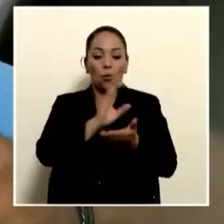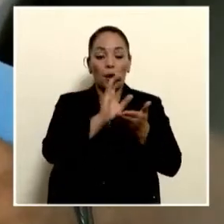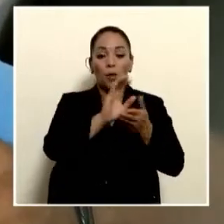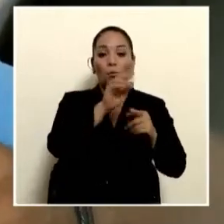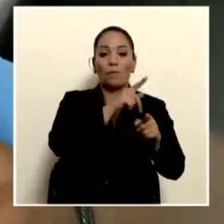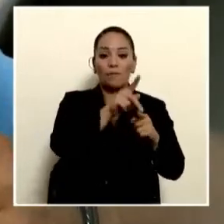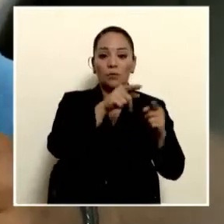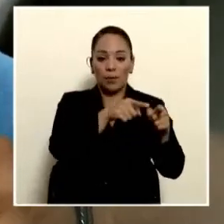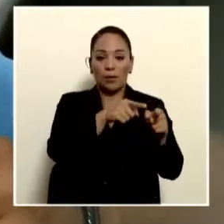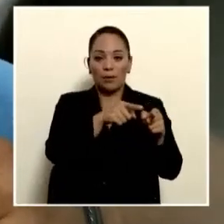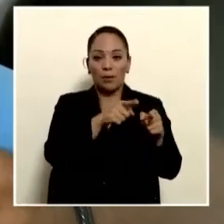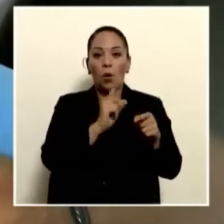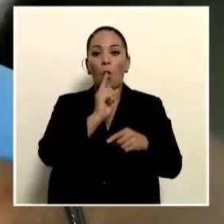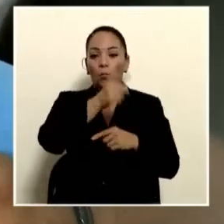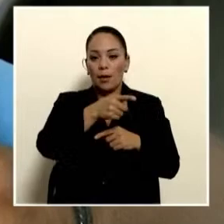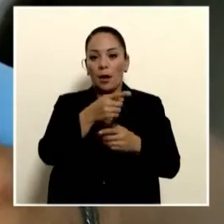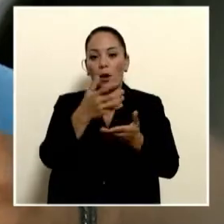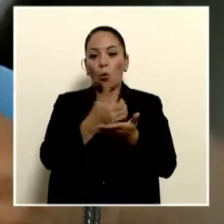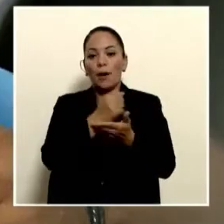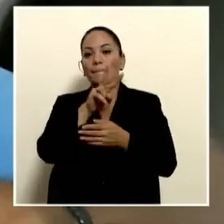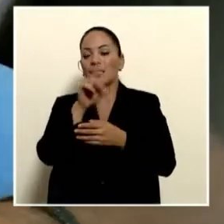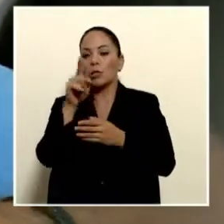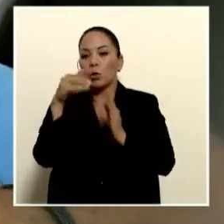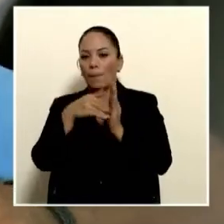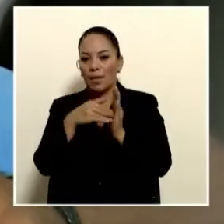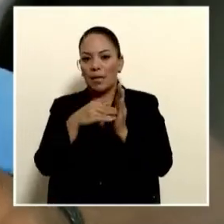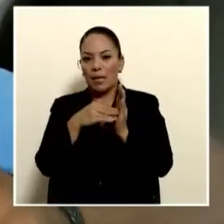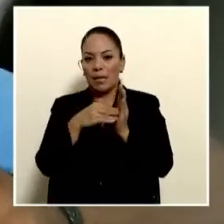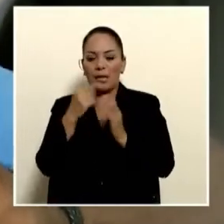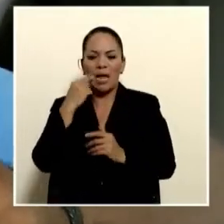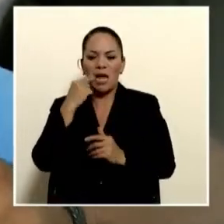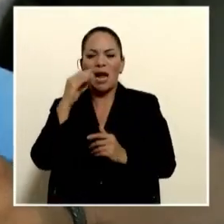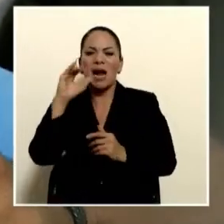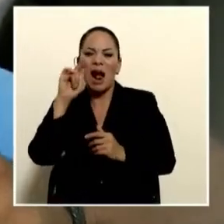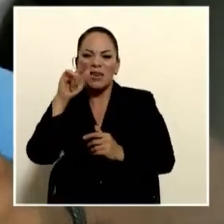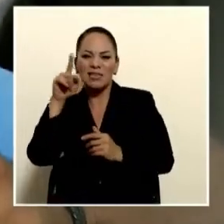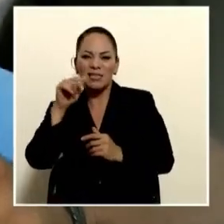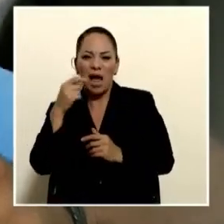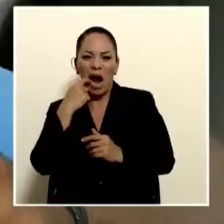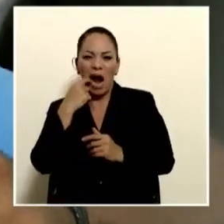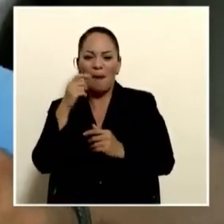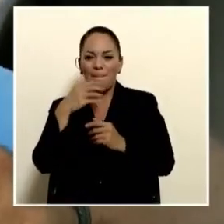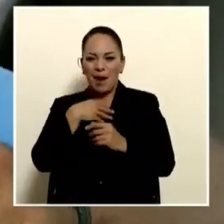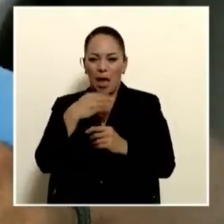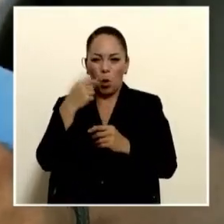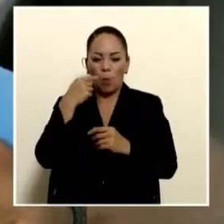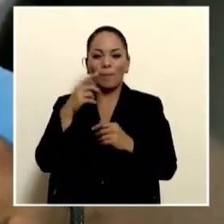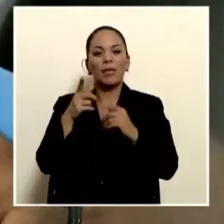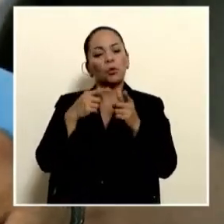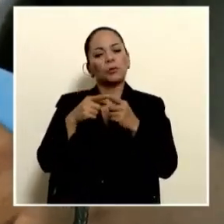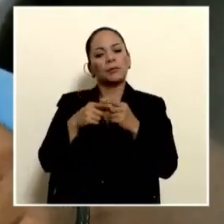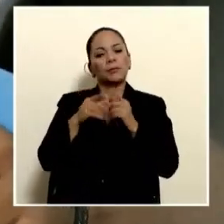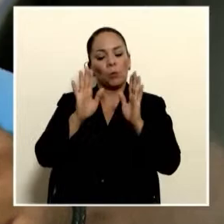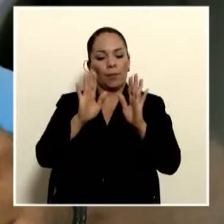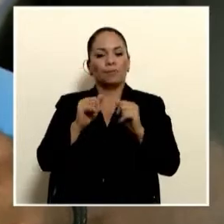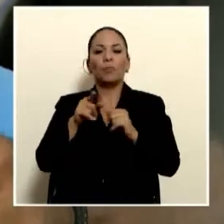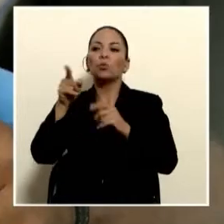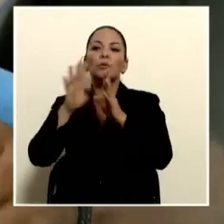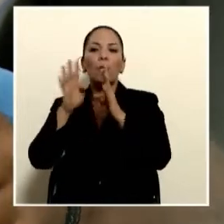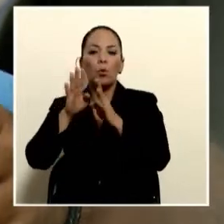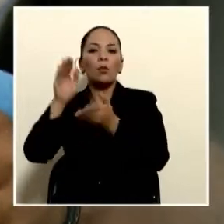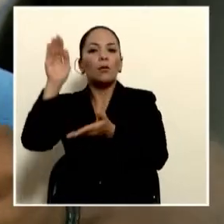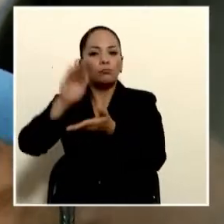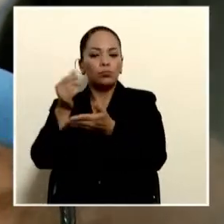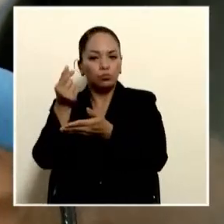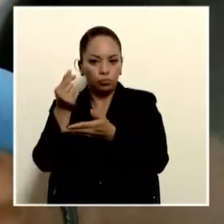profesional lo obliga a cobrar 21,000 colones por una calza. Usted en el programa de gobierno habló de la disminución de costos de los servicios